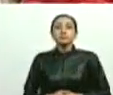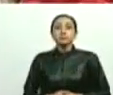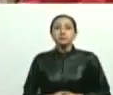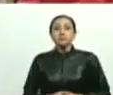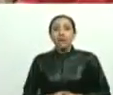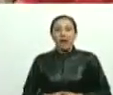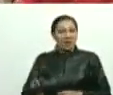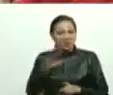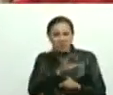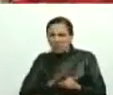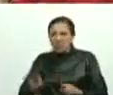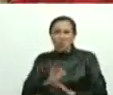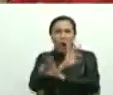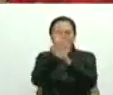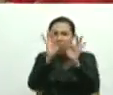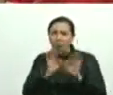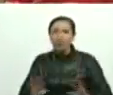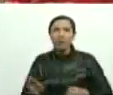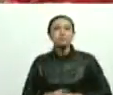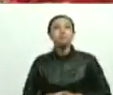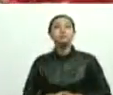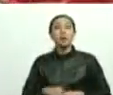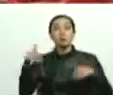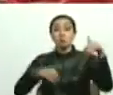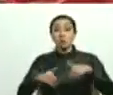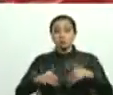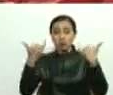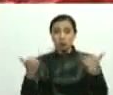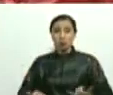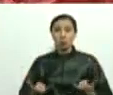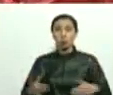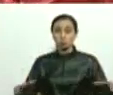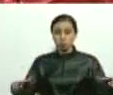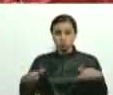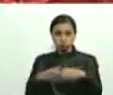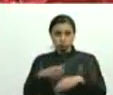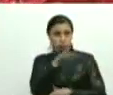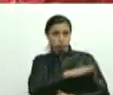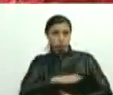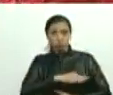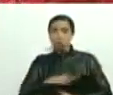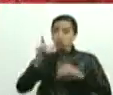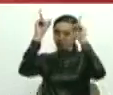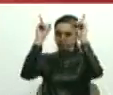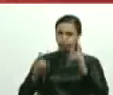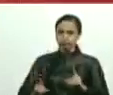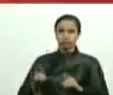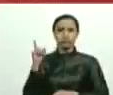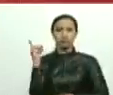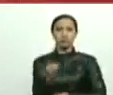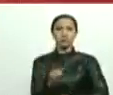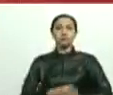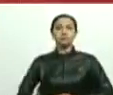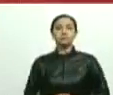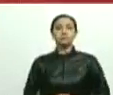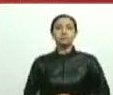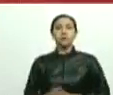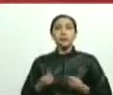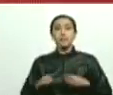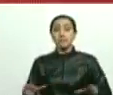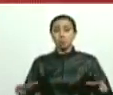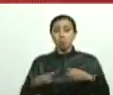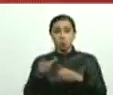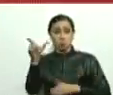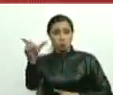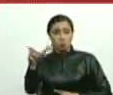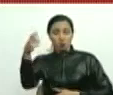chantajes, la Comisión Electoral, que todavía está vigente, tomará las decisiones que sean necesarias. Pero en el partido de Chávez